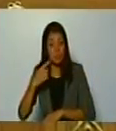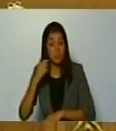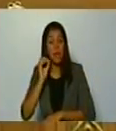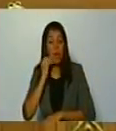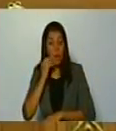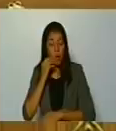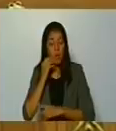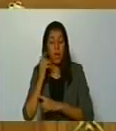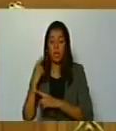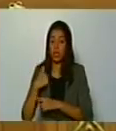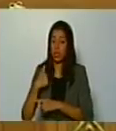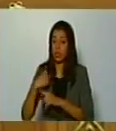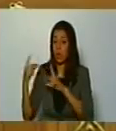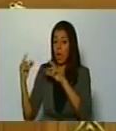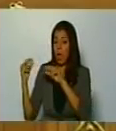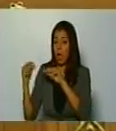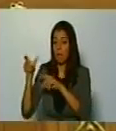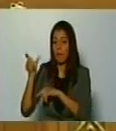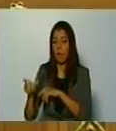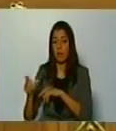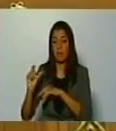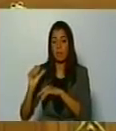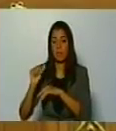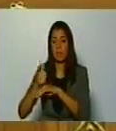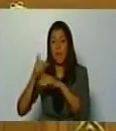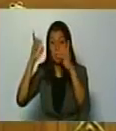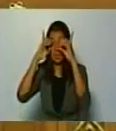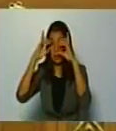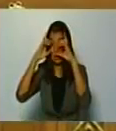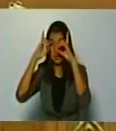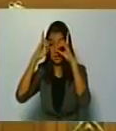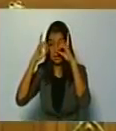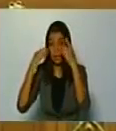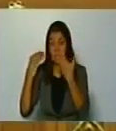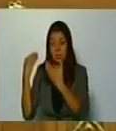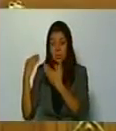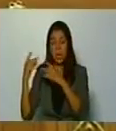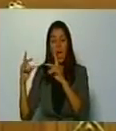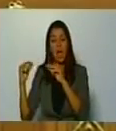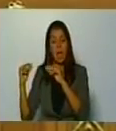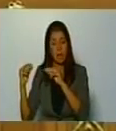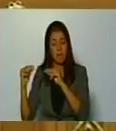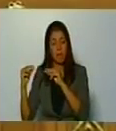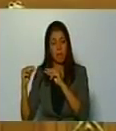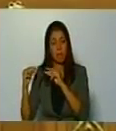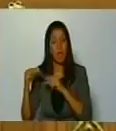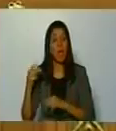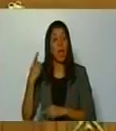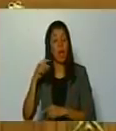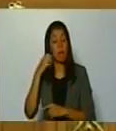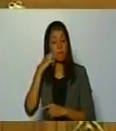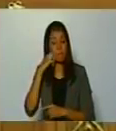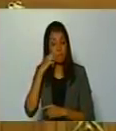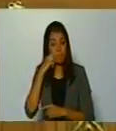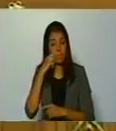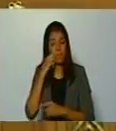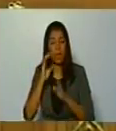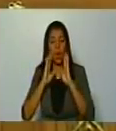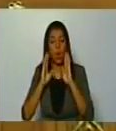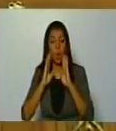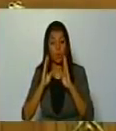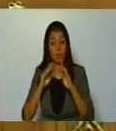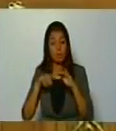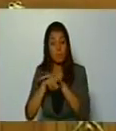la constituyente presidenta Delcy Rodríguez, han confesado, porque la Comisión por la Justicia y la Verdad ha trabajado el